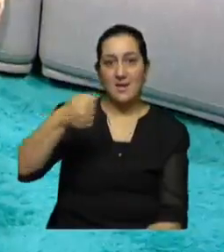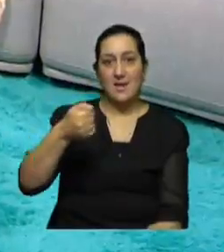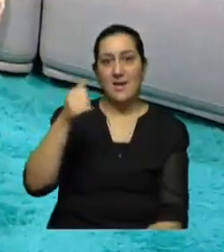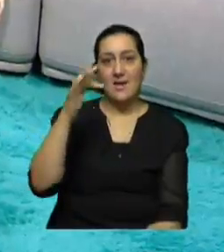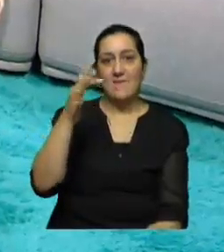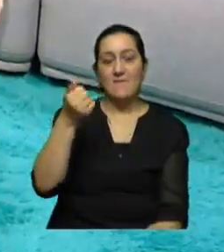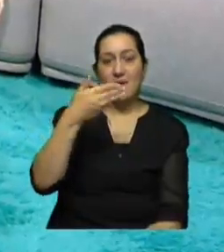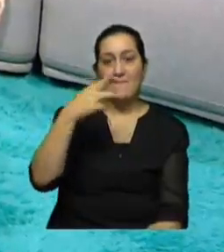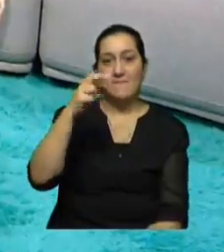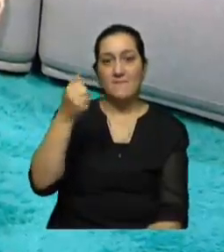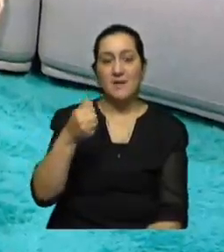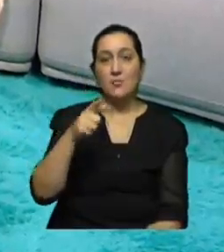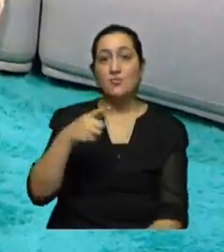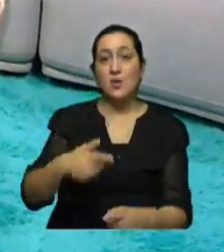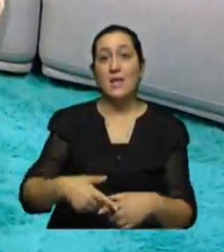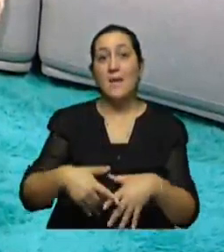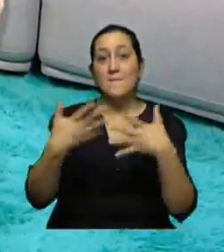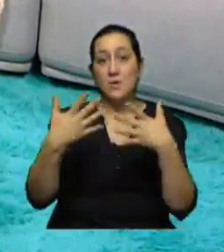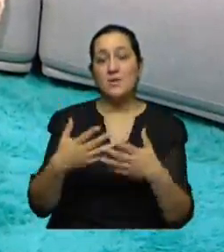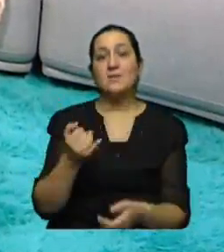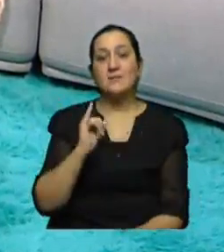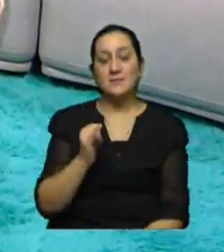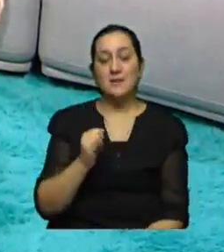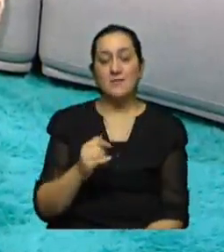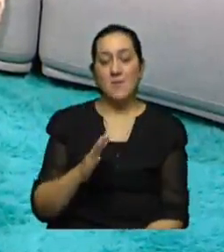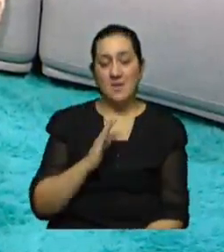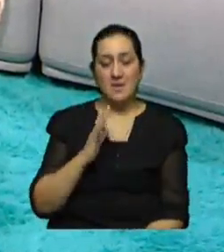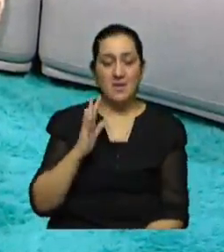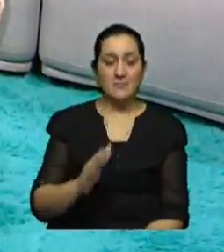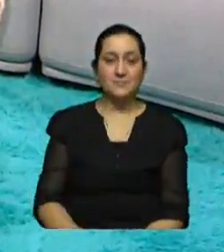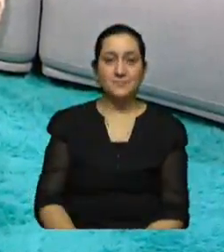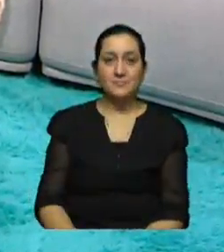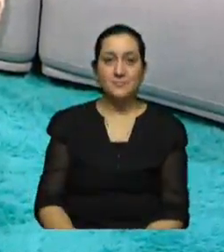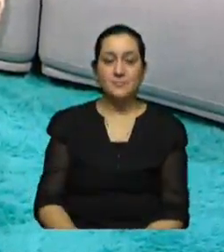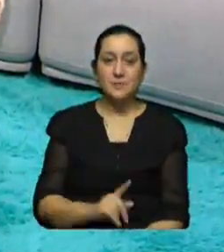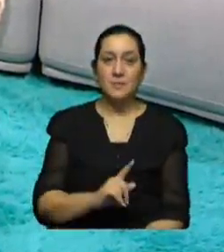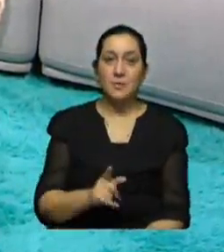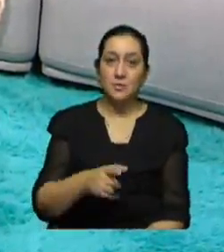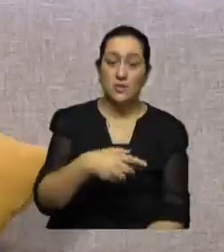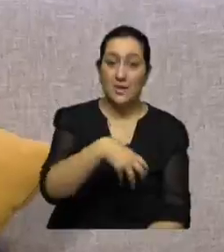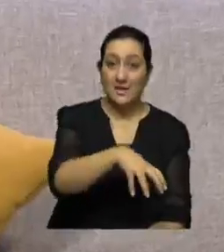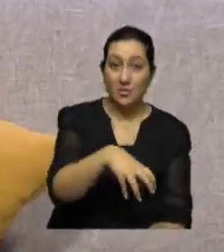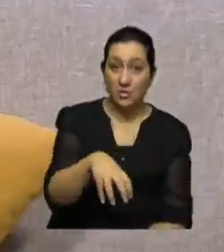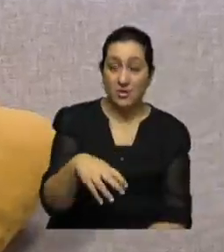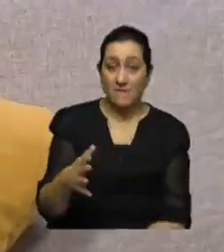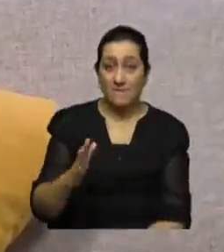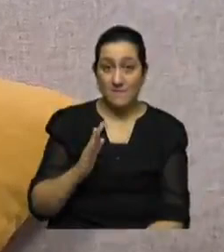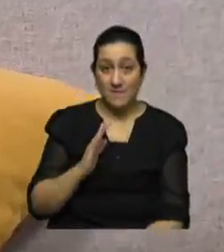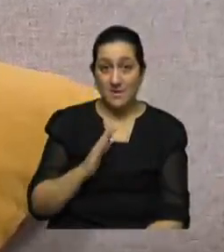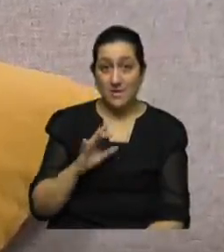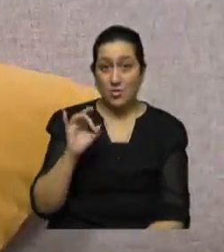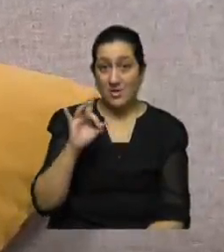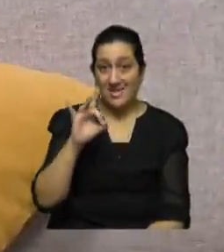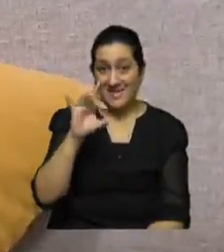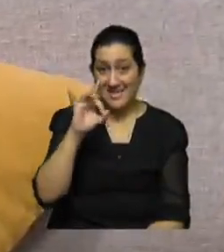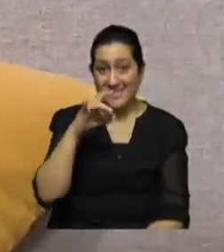nacional absoluta, ¿no? Absoluta femenina. Absoluta femenina, digo, pero no es que estás en una categoría juvenil ni nada, y tenés solamente